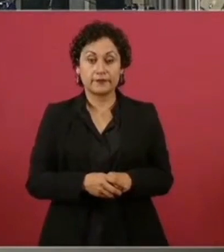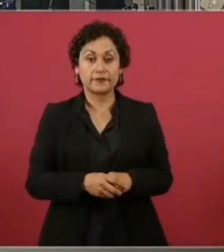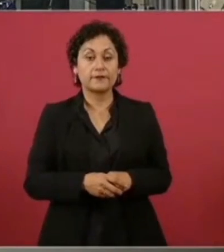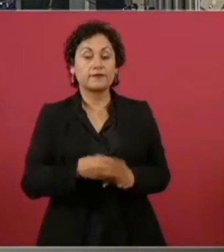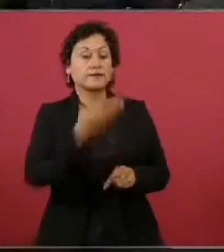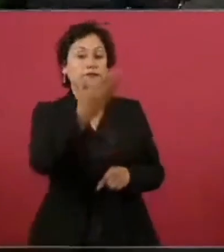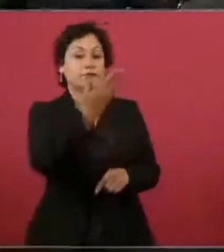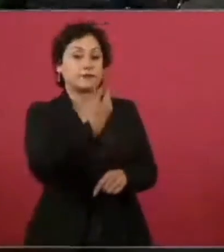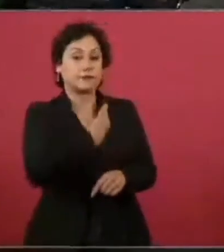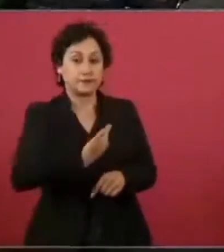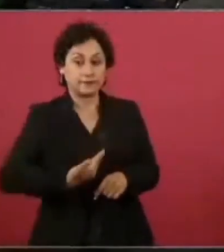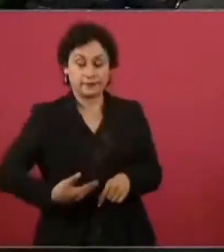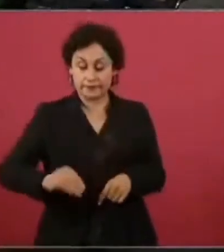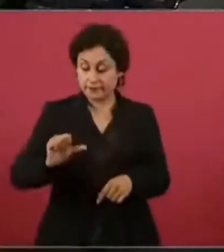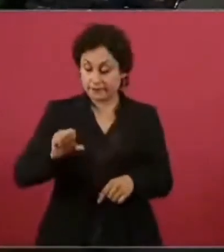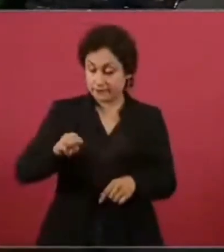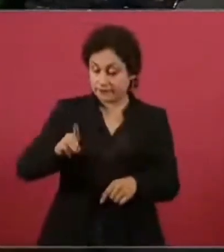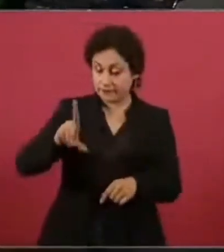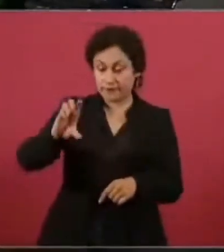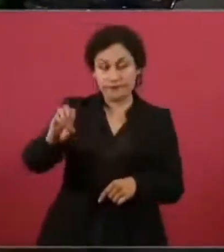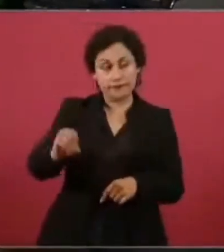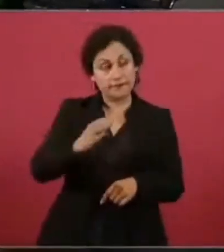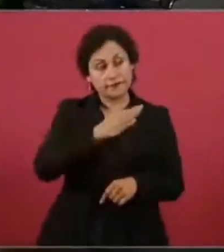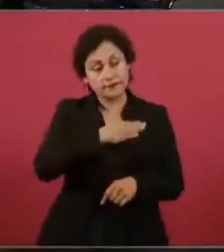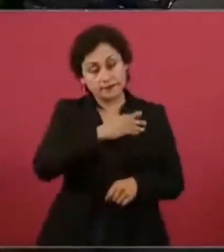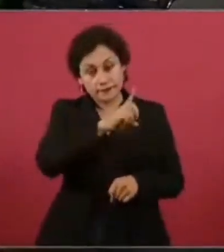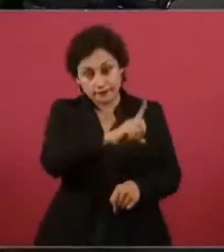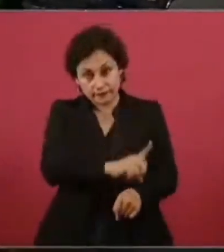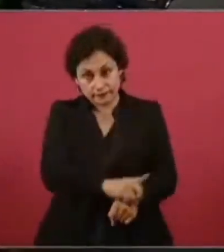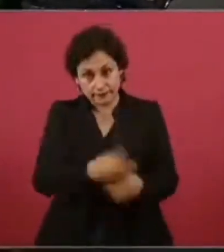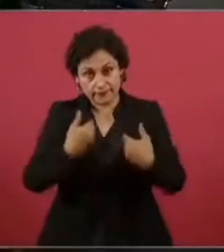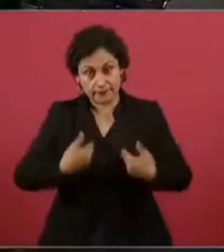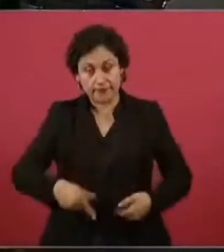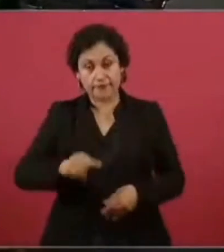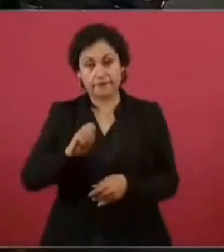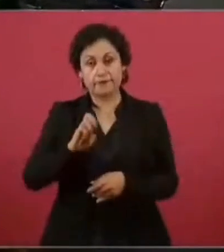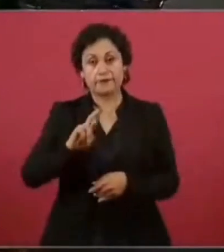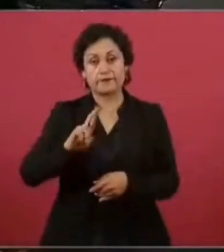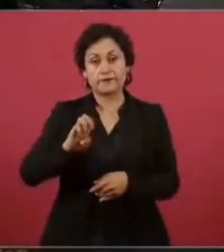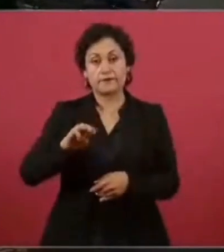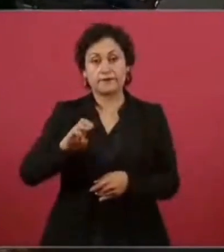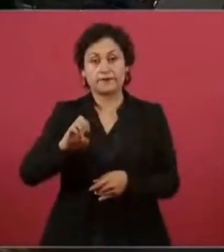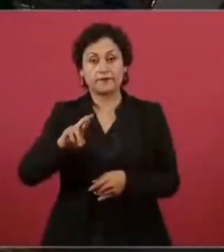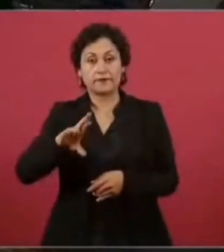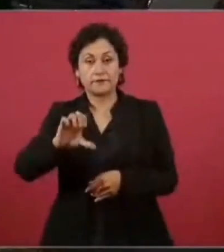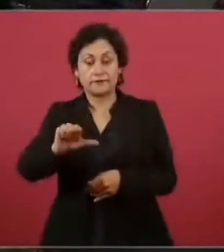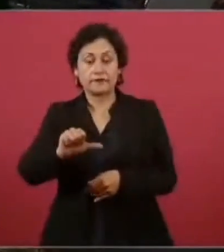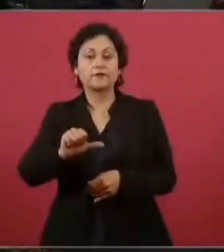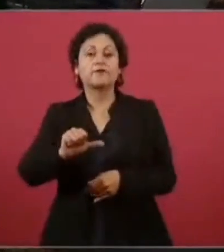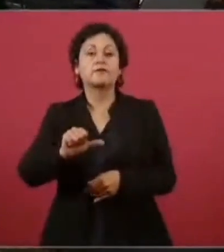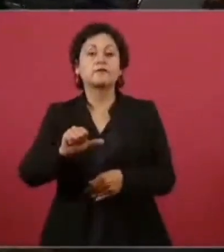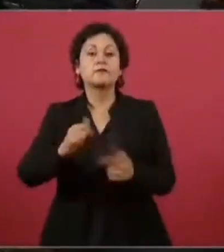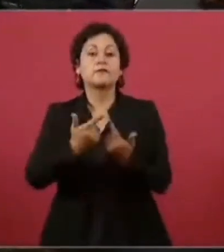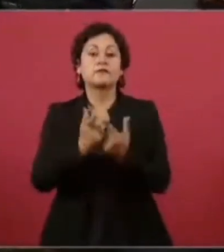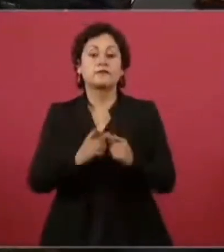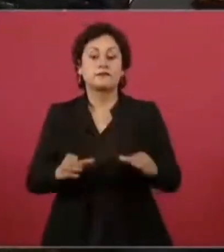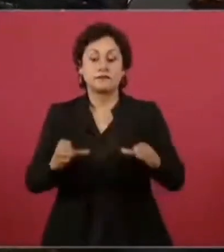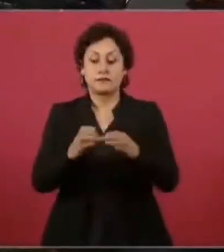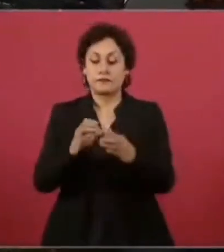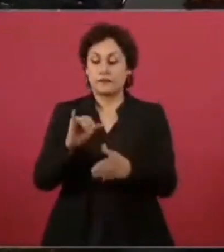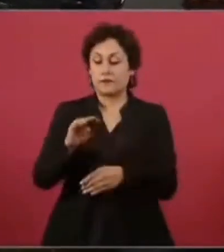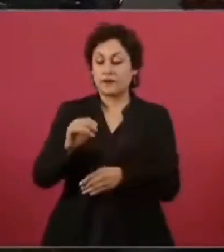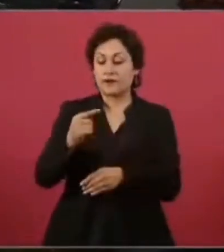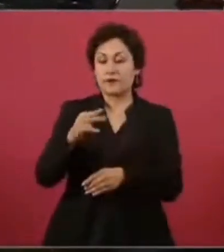Señor presidente Andrés Manuel López Obrador, buenos días. Soy Teremora Guillén, corresponsal del corporativo Imagen